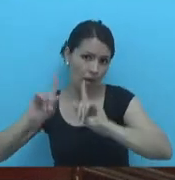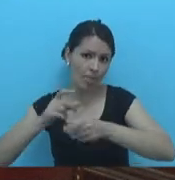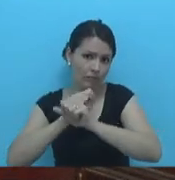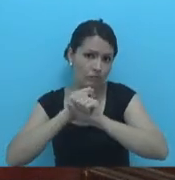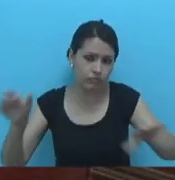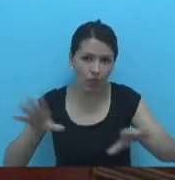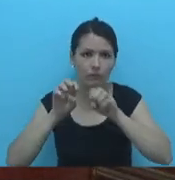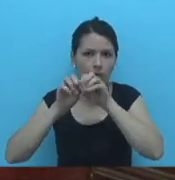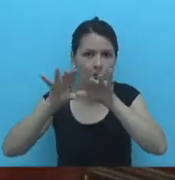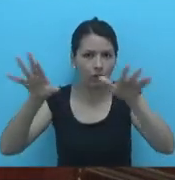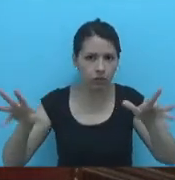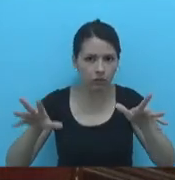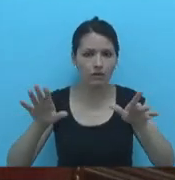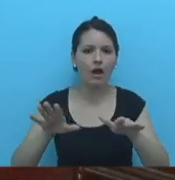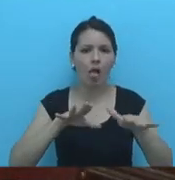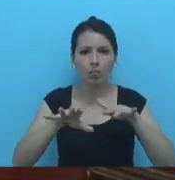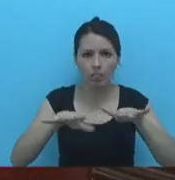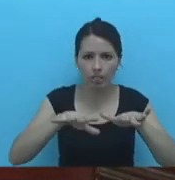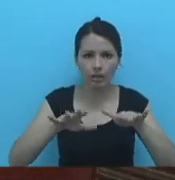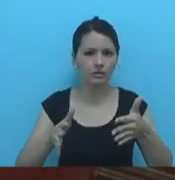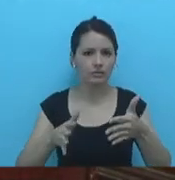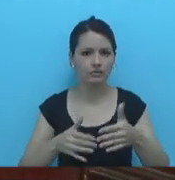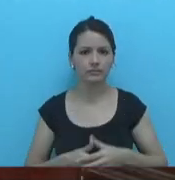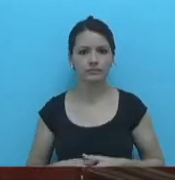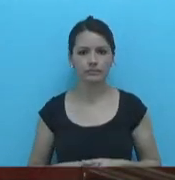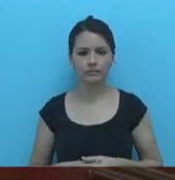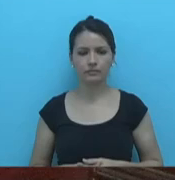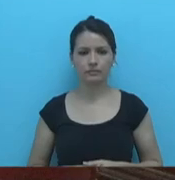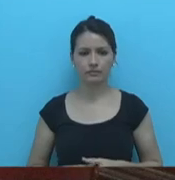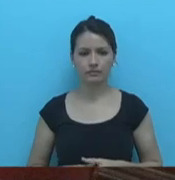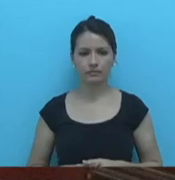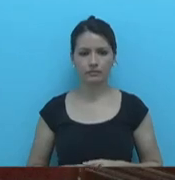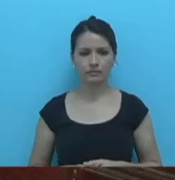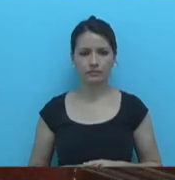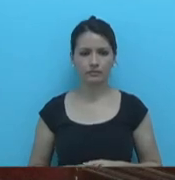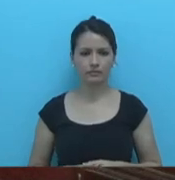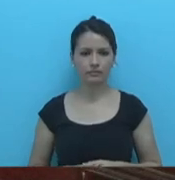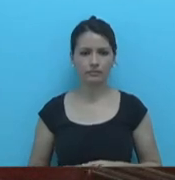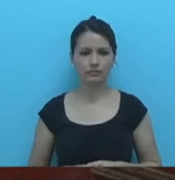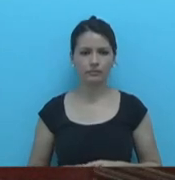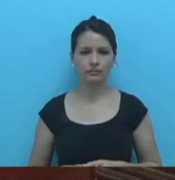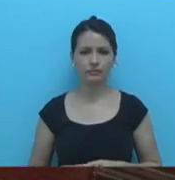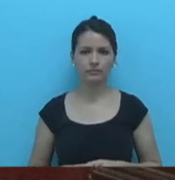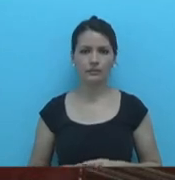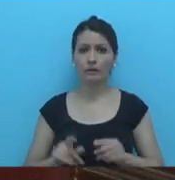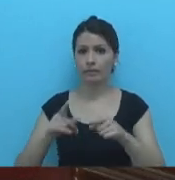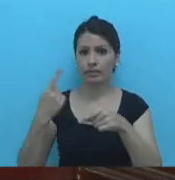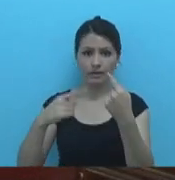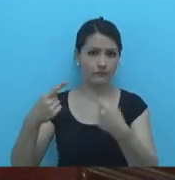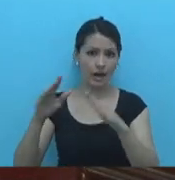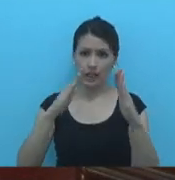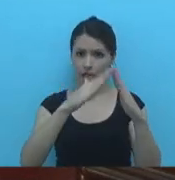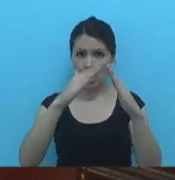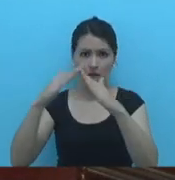la explosión fue de tal magnitud que no solo derribó estas torres, sino que causó numerosos daños materiales en